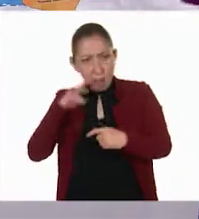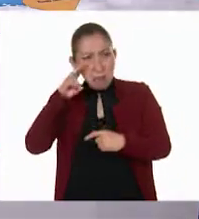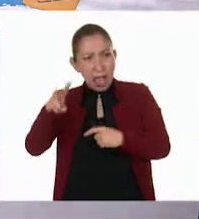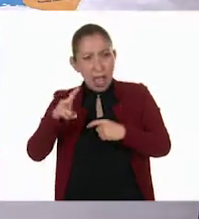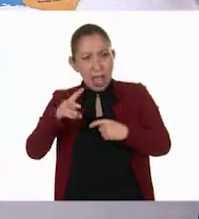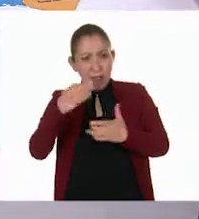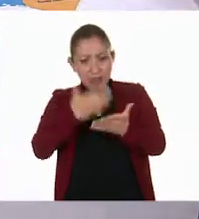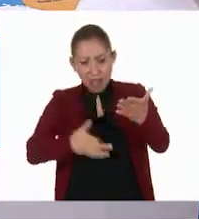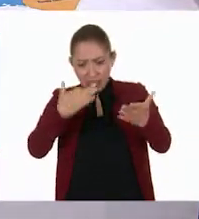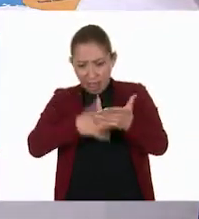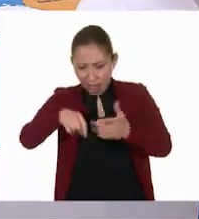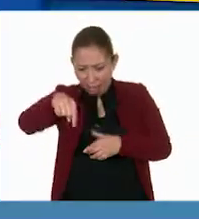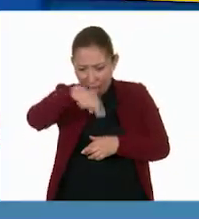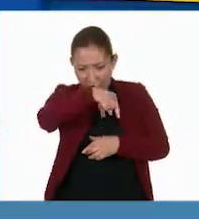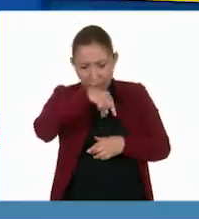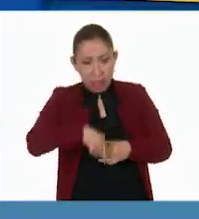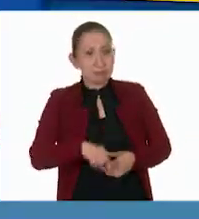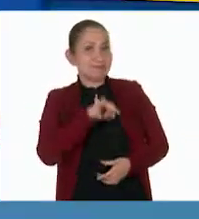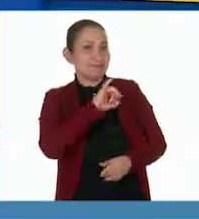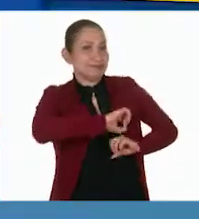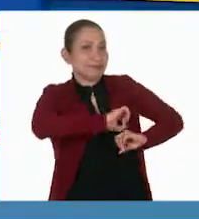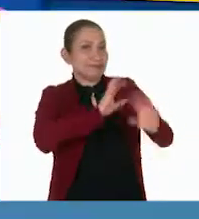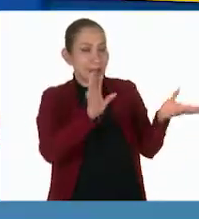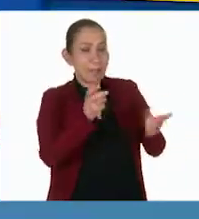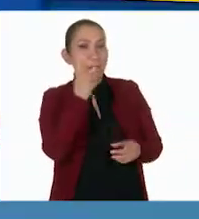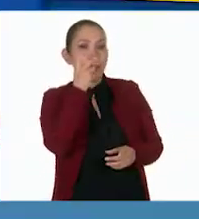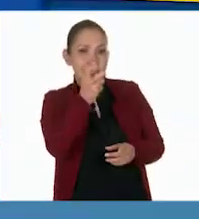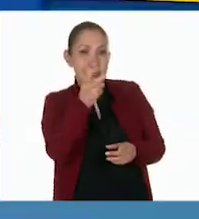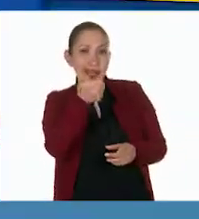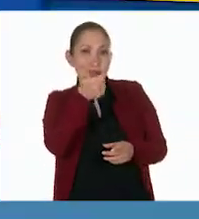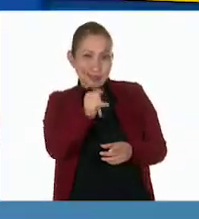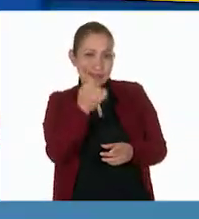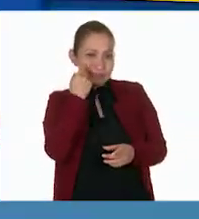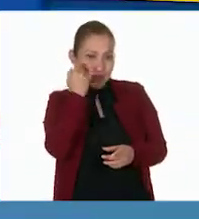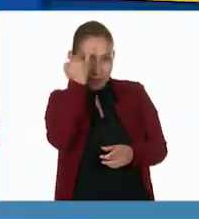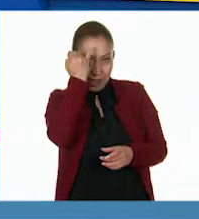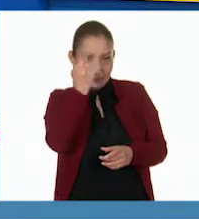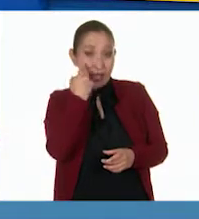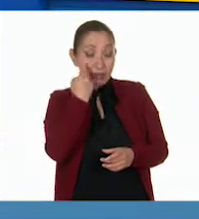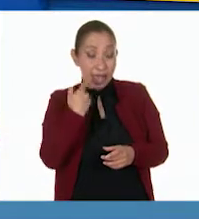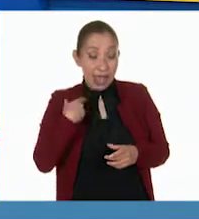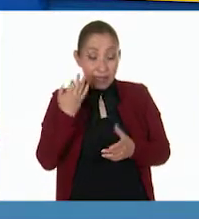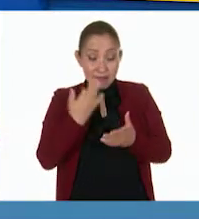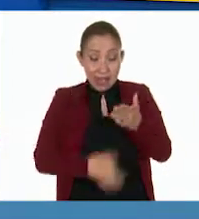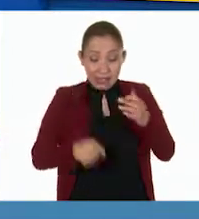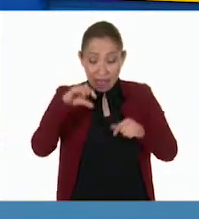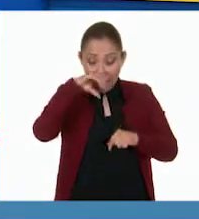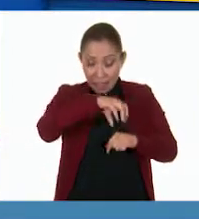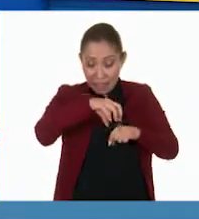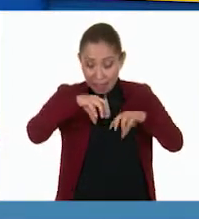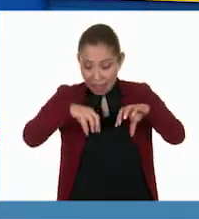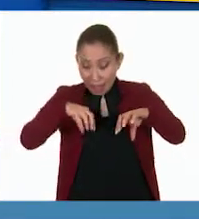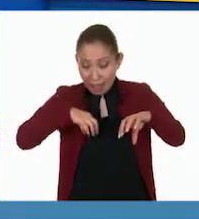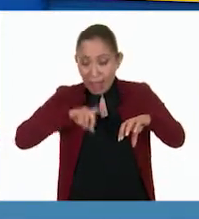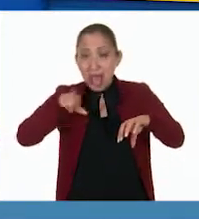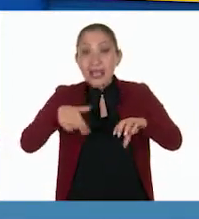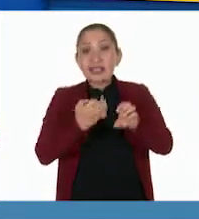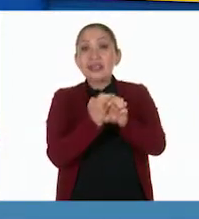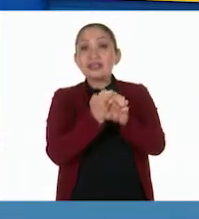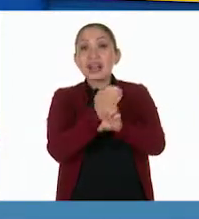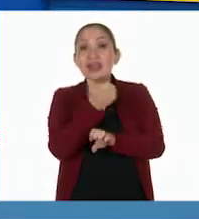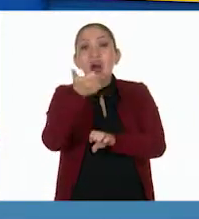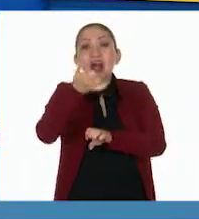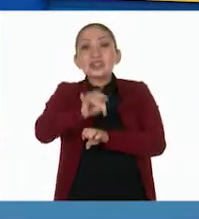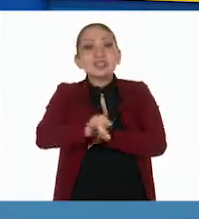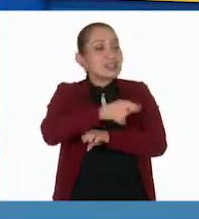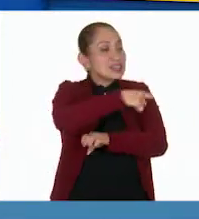esos huecos. Pues sí, claro, es que justo ese es el punto, Jenny. Este rompecabezas incompleto representa el estado del país